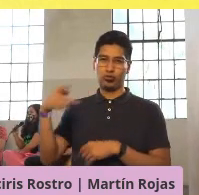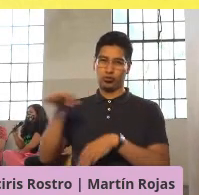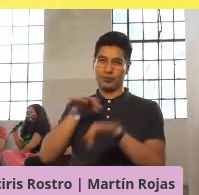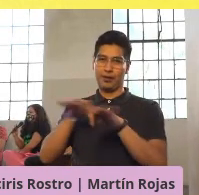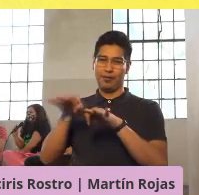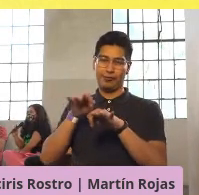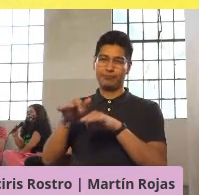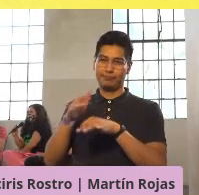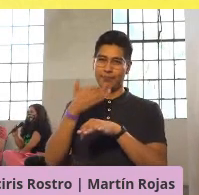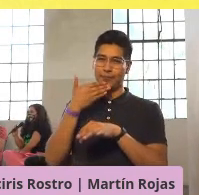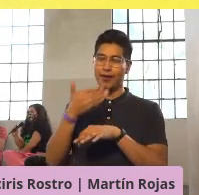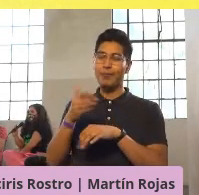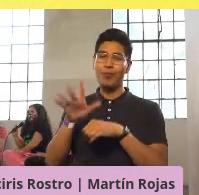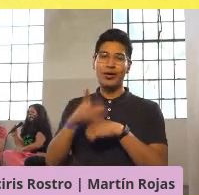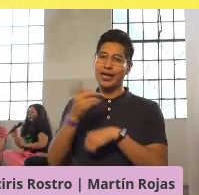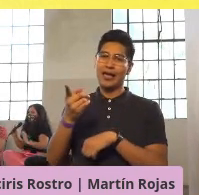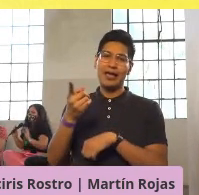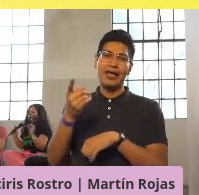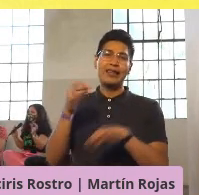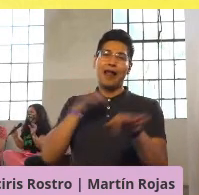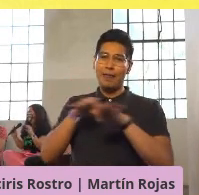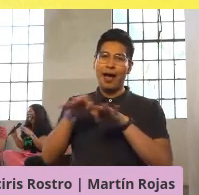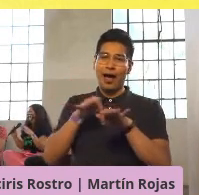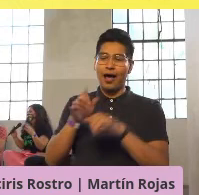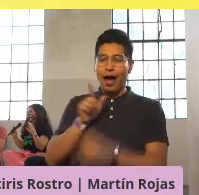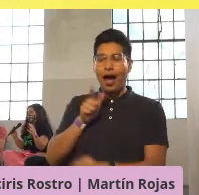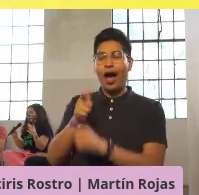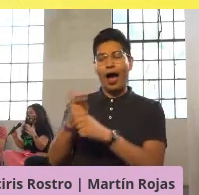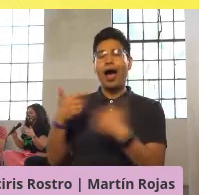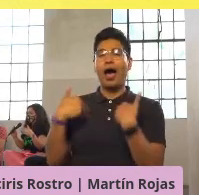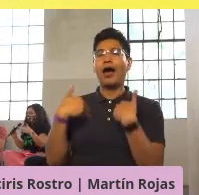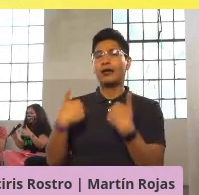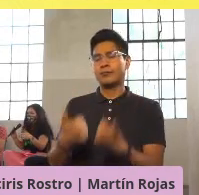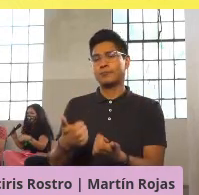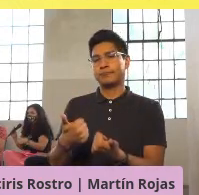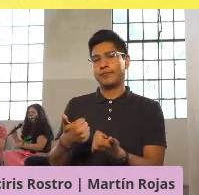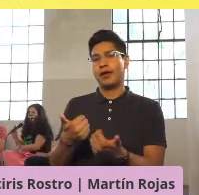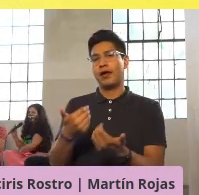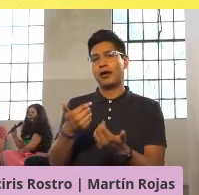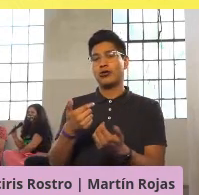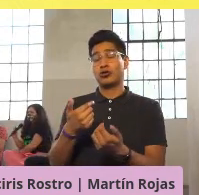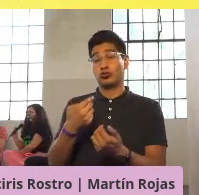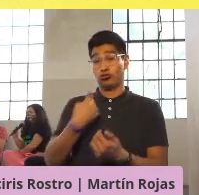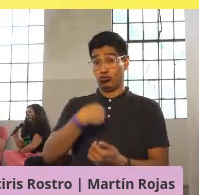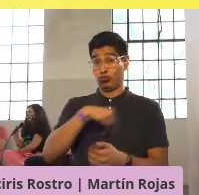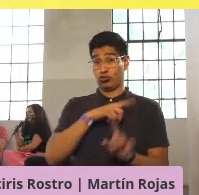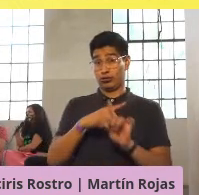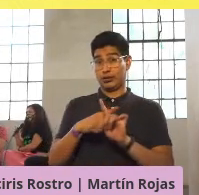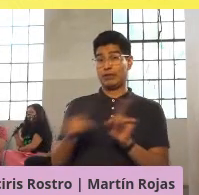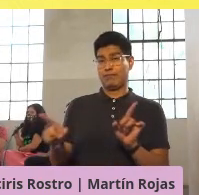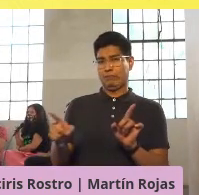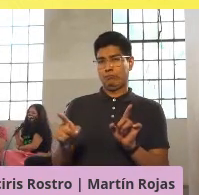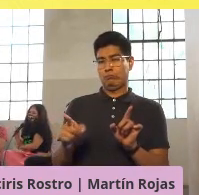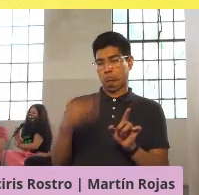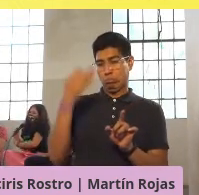cuenta. En nuestro caso ha sido breve el camino, pero sí